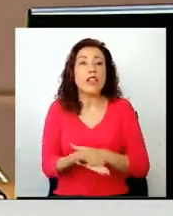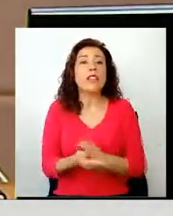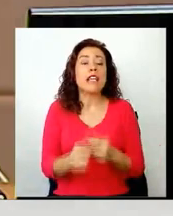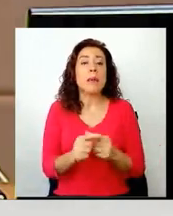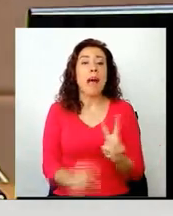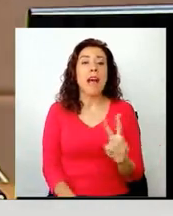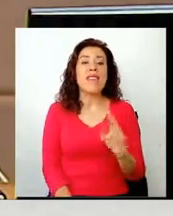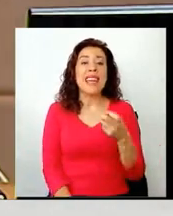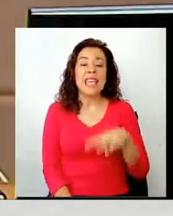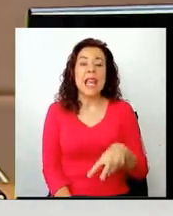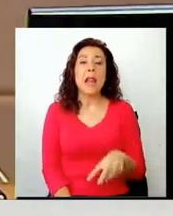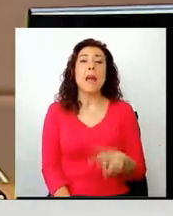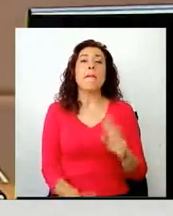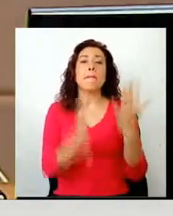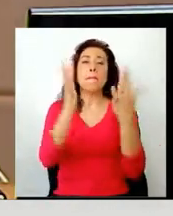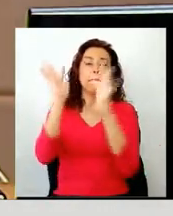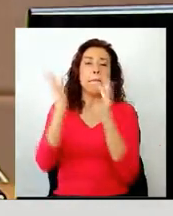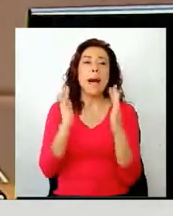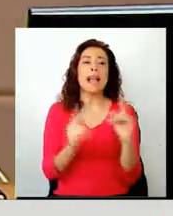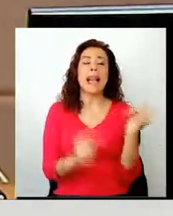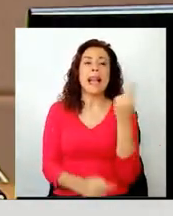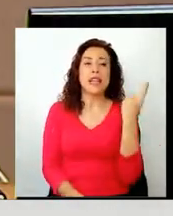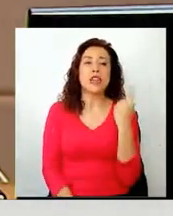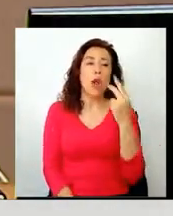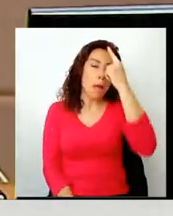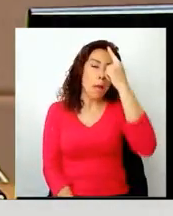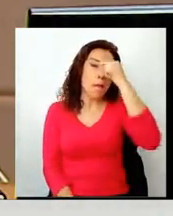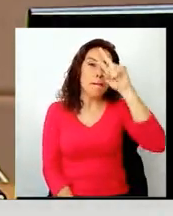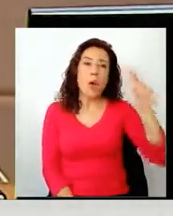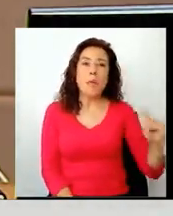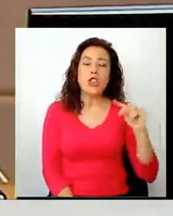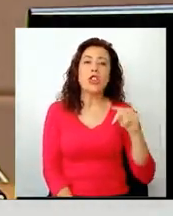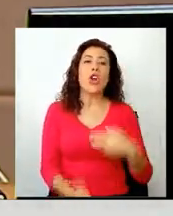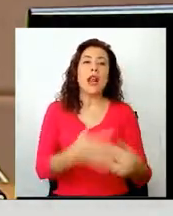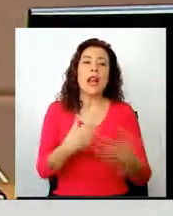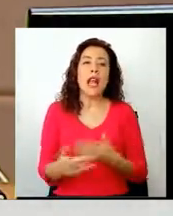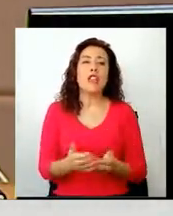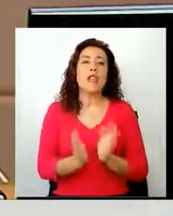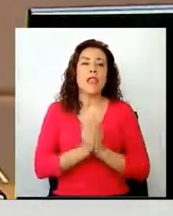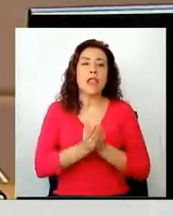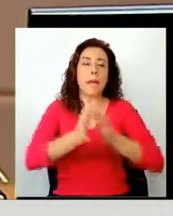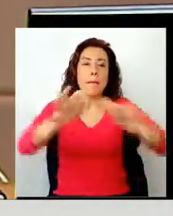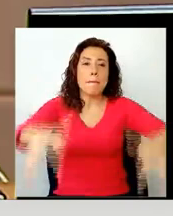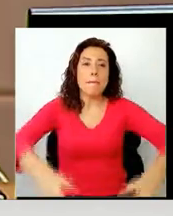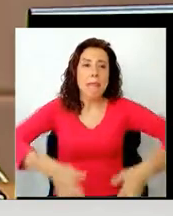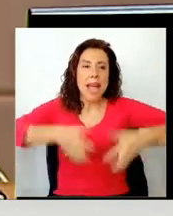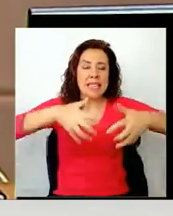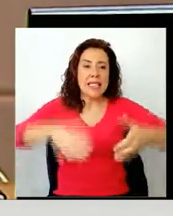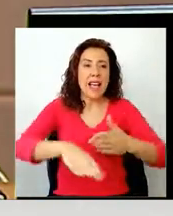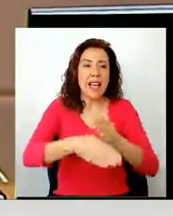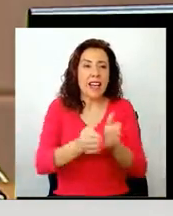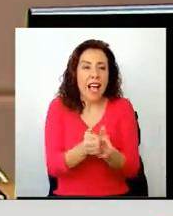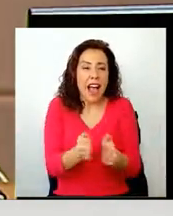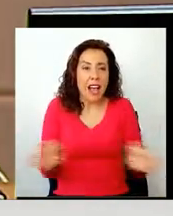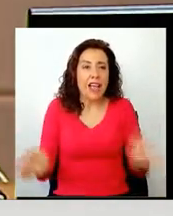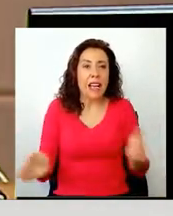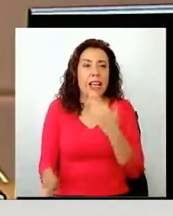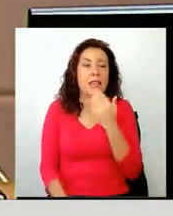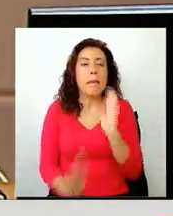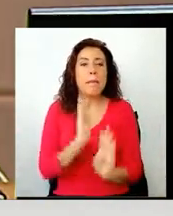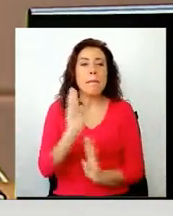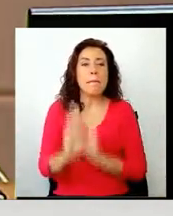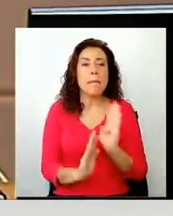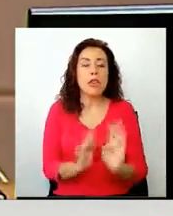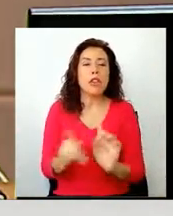nacionales monumentos naturales de la actividad pesquera extractivista y de la acuicultura así como también de la protección de toda actividad